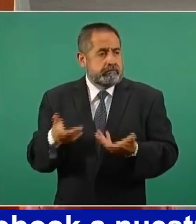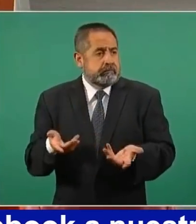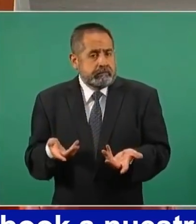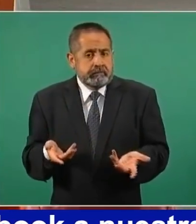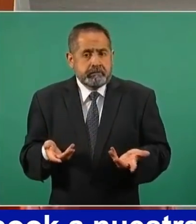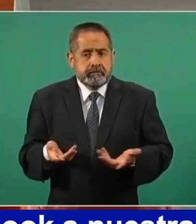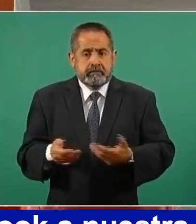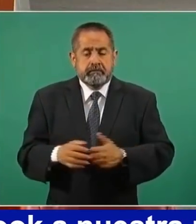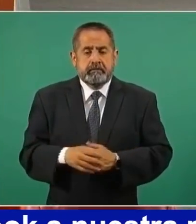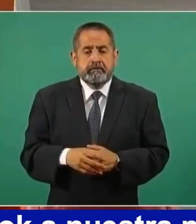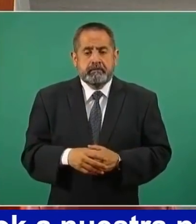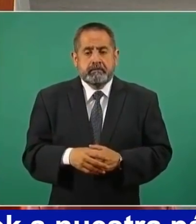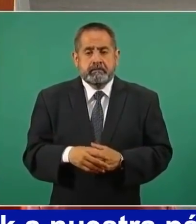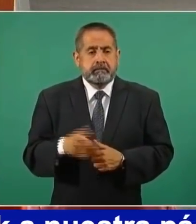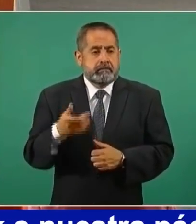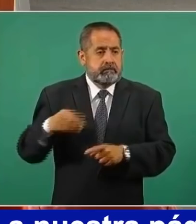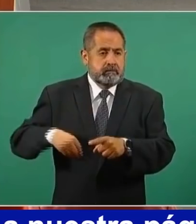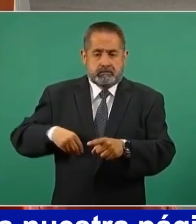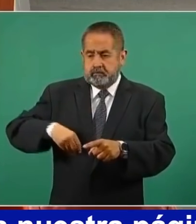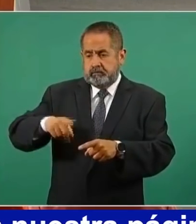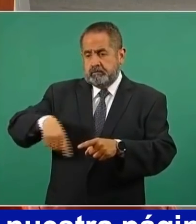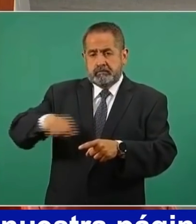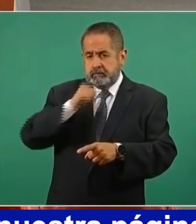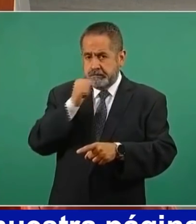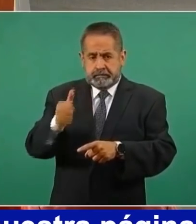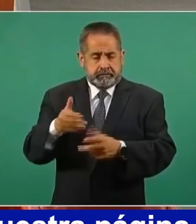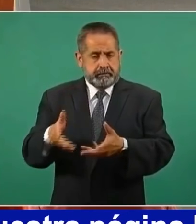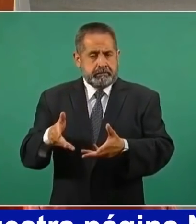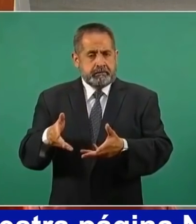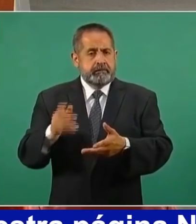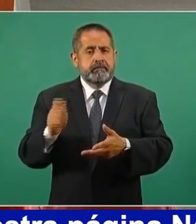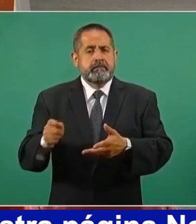no es culpa de ellos,